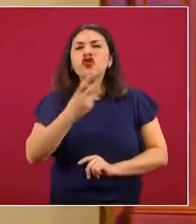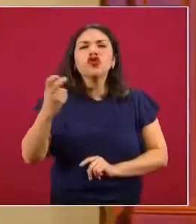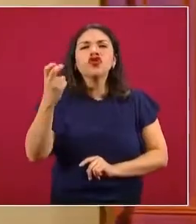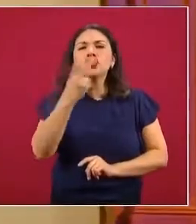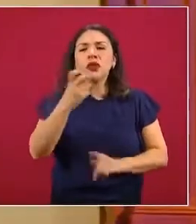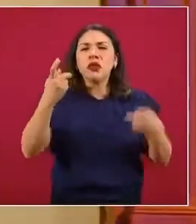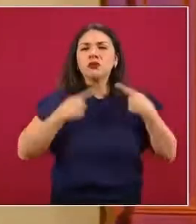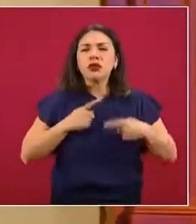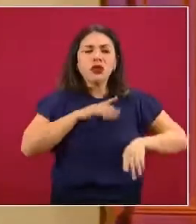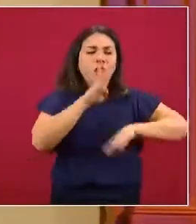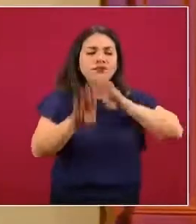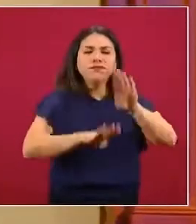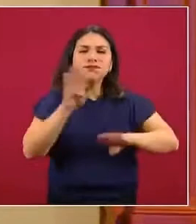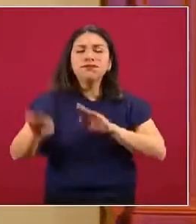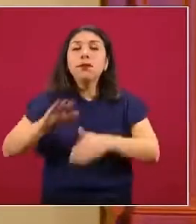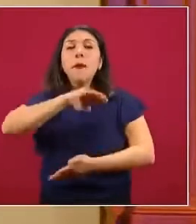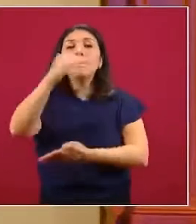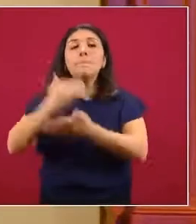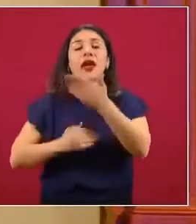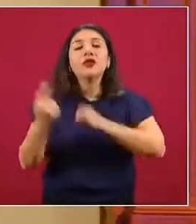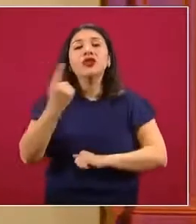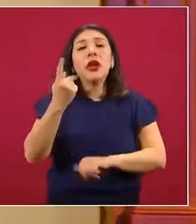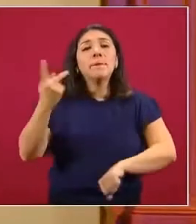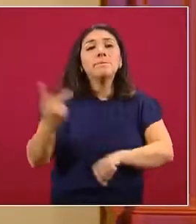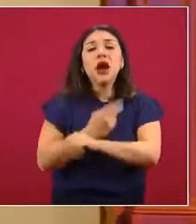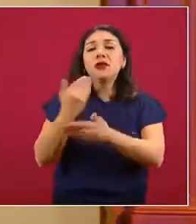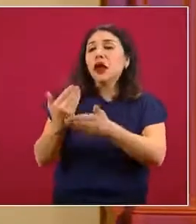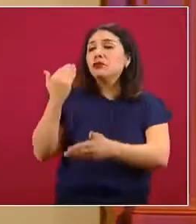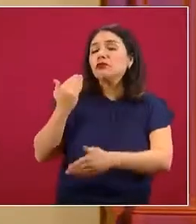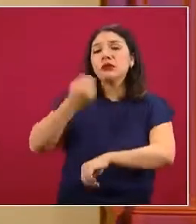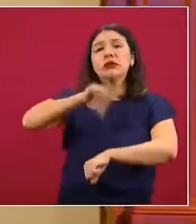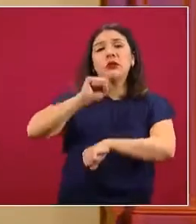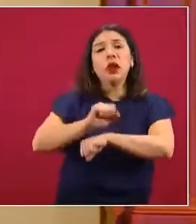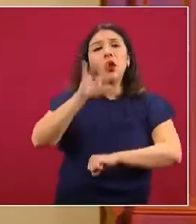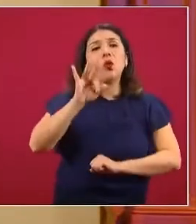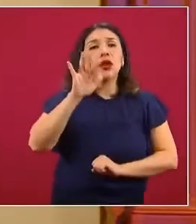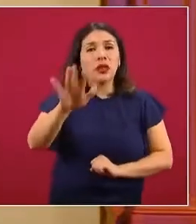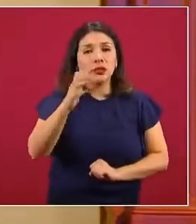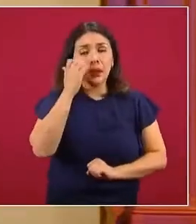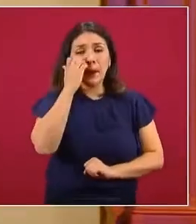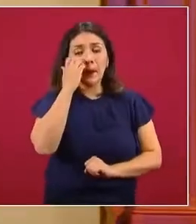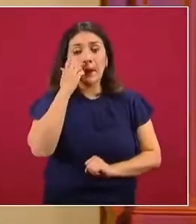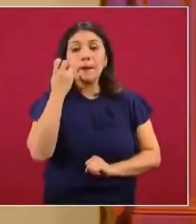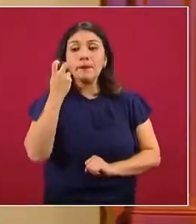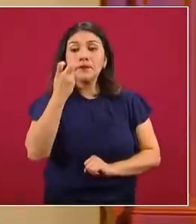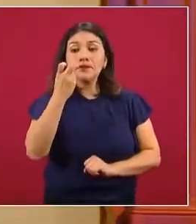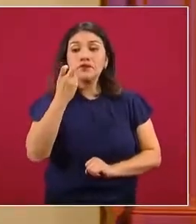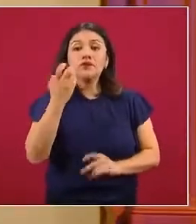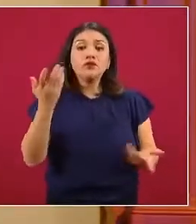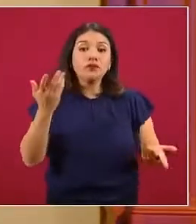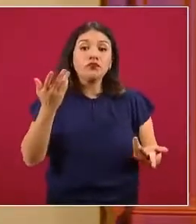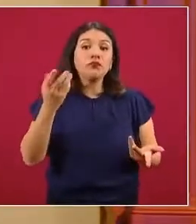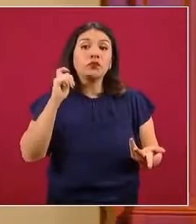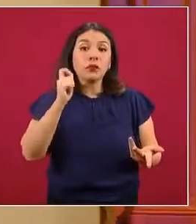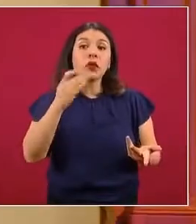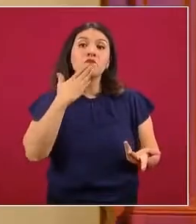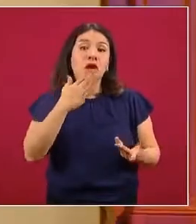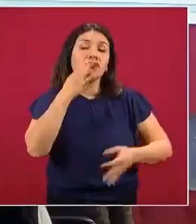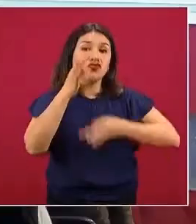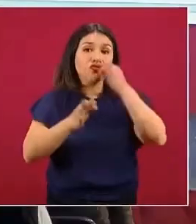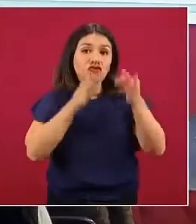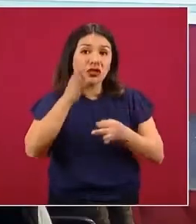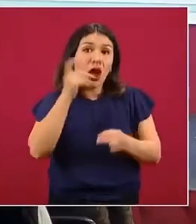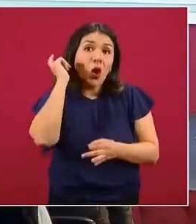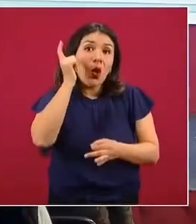defunciones menos que las que han ocurrido hasta el momento en la semana 45. Y esto, digamos, es una buena